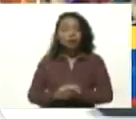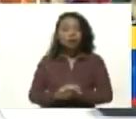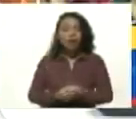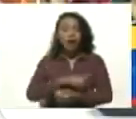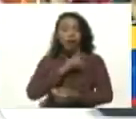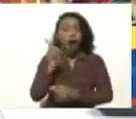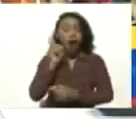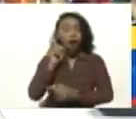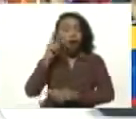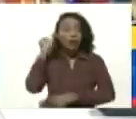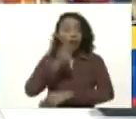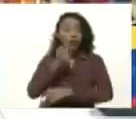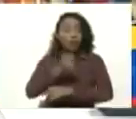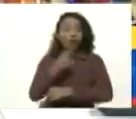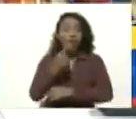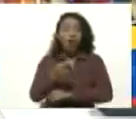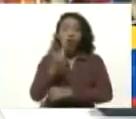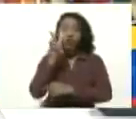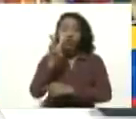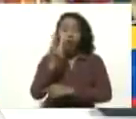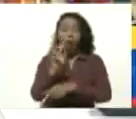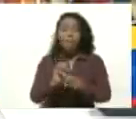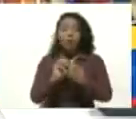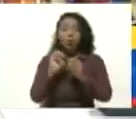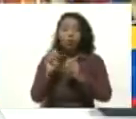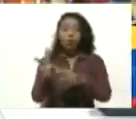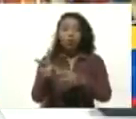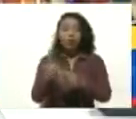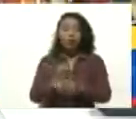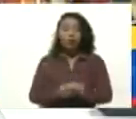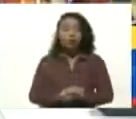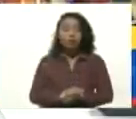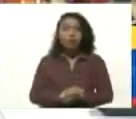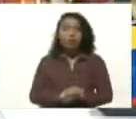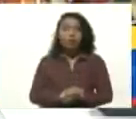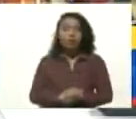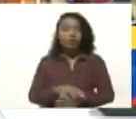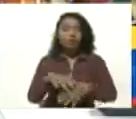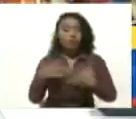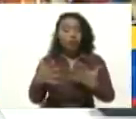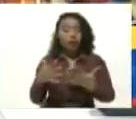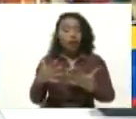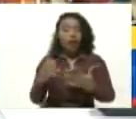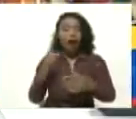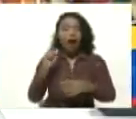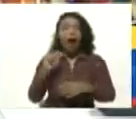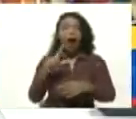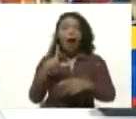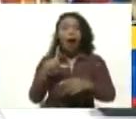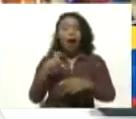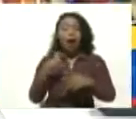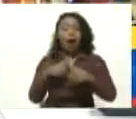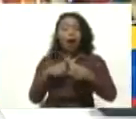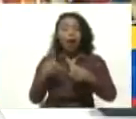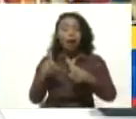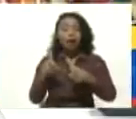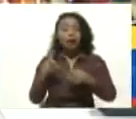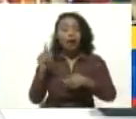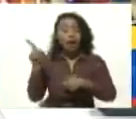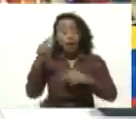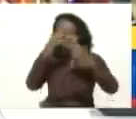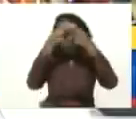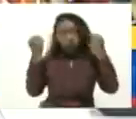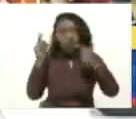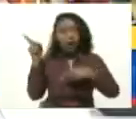Ese tribunal declaró en dos oportunidades que Alet Zat era inocente,